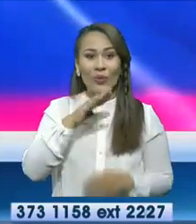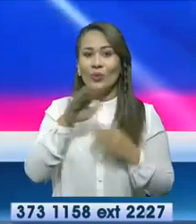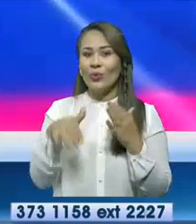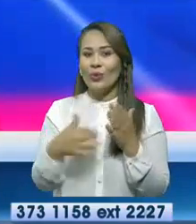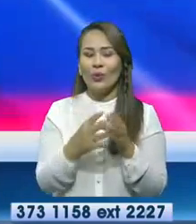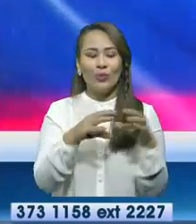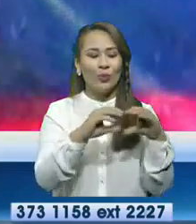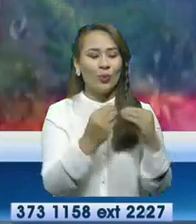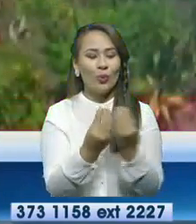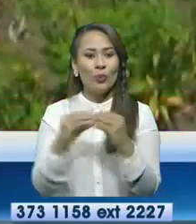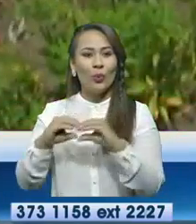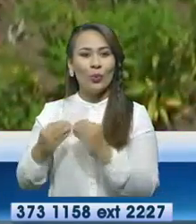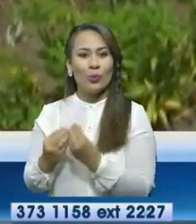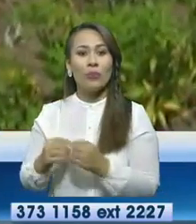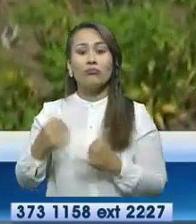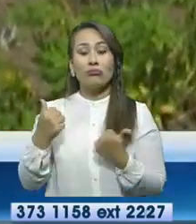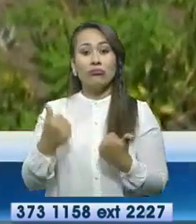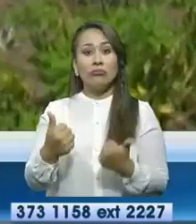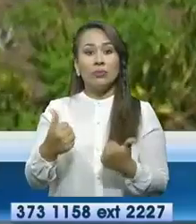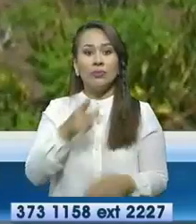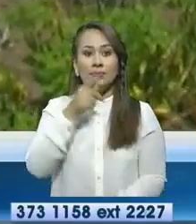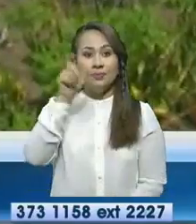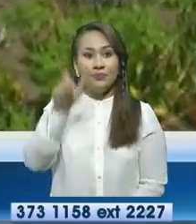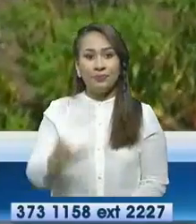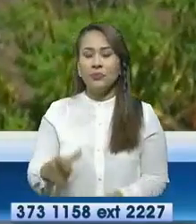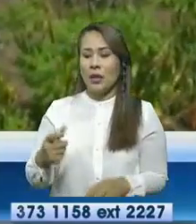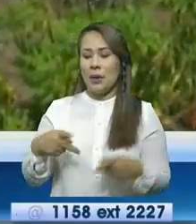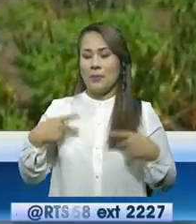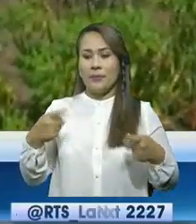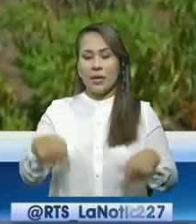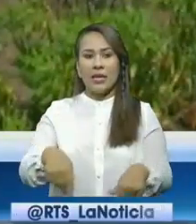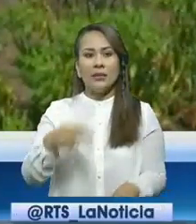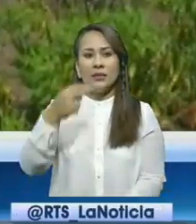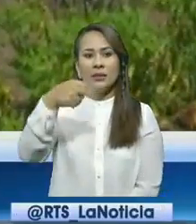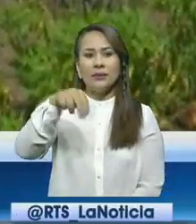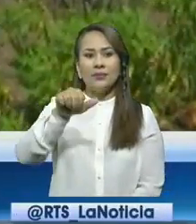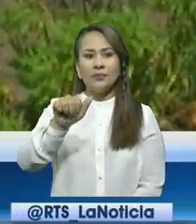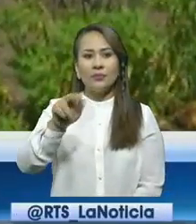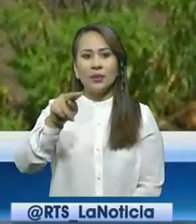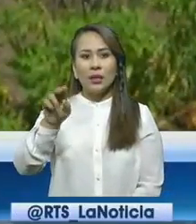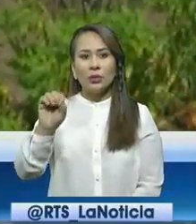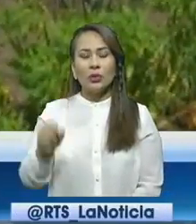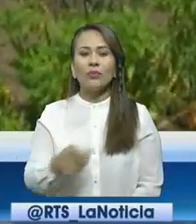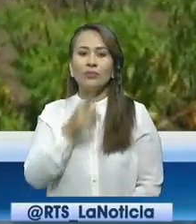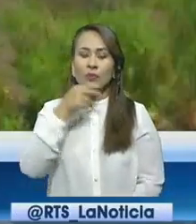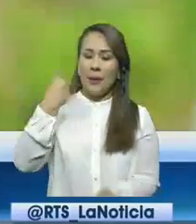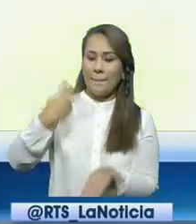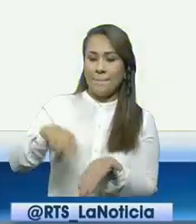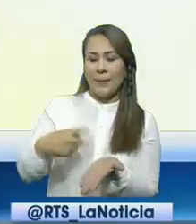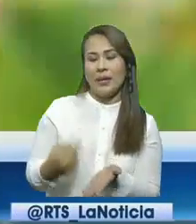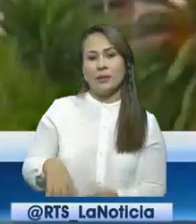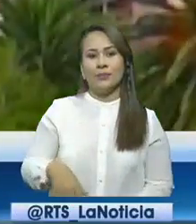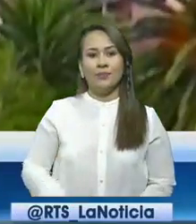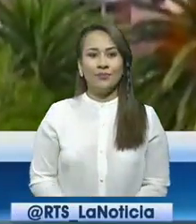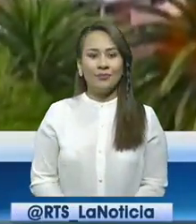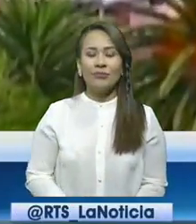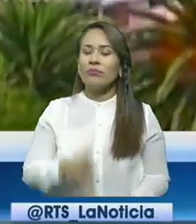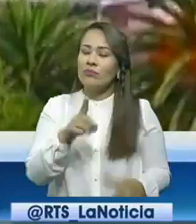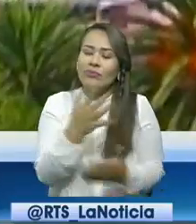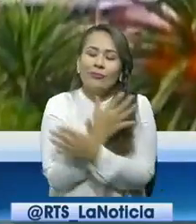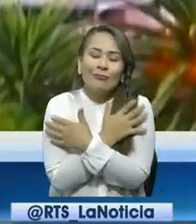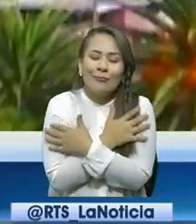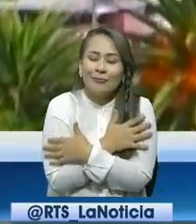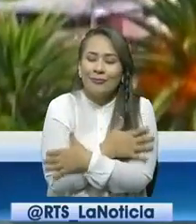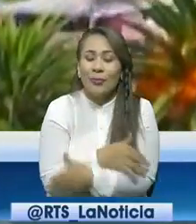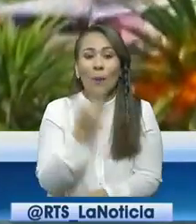acá, y bueno, hay artistas también que son de acá, como los ñaños de la Tecnocumbia, que son los hermanos Puyas. Un sitio acogedor, dueño